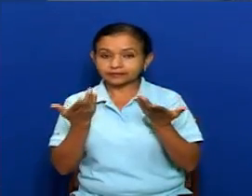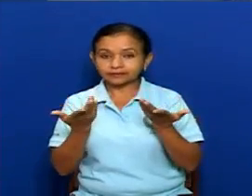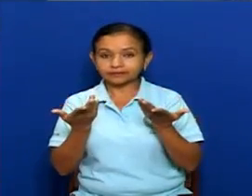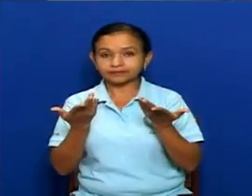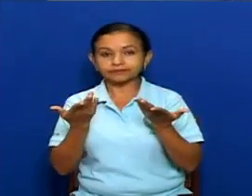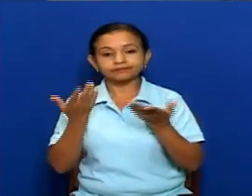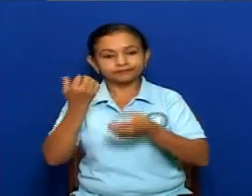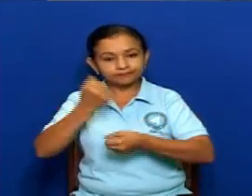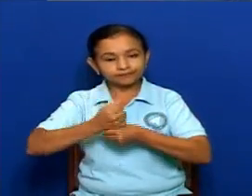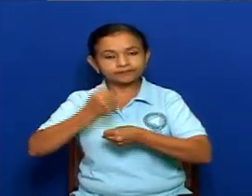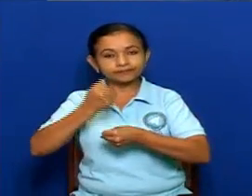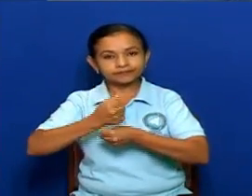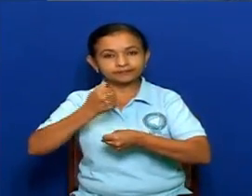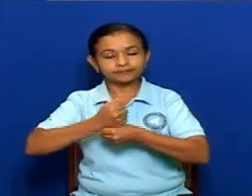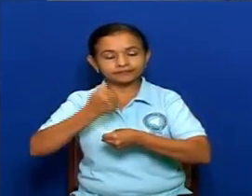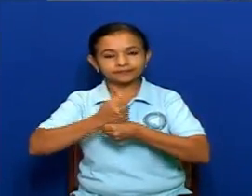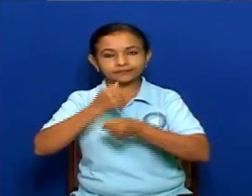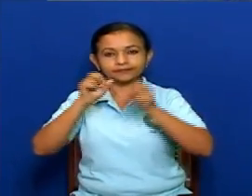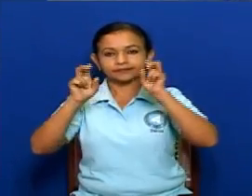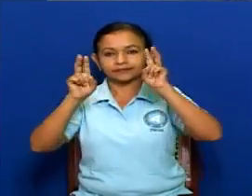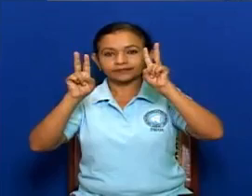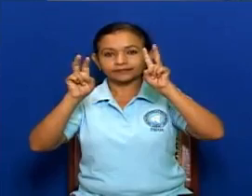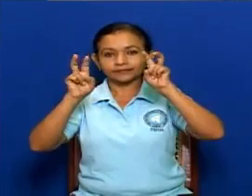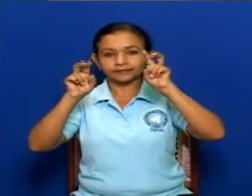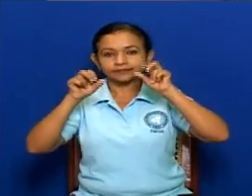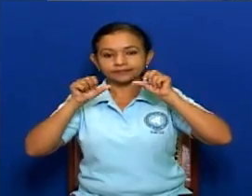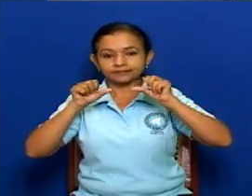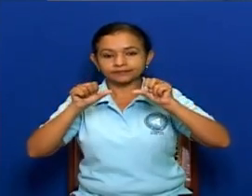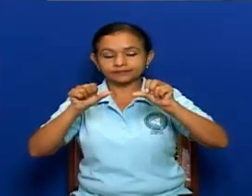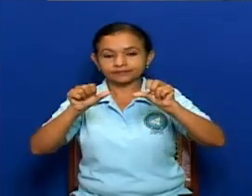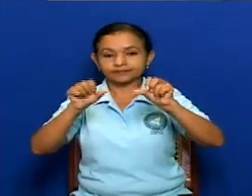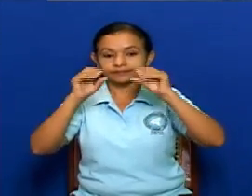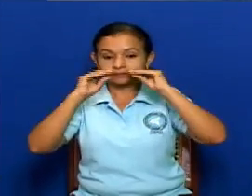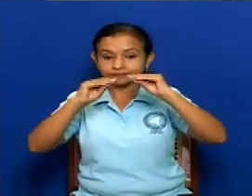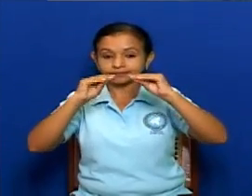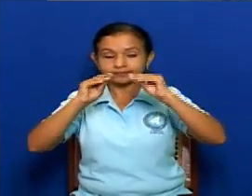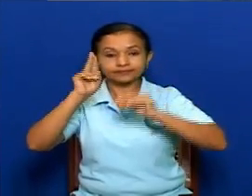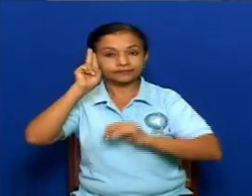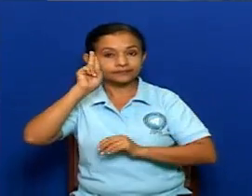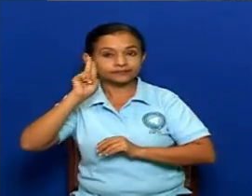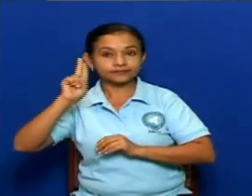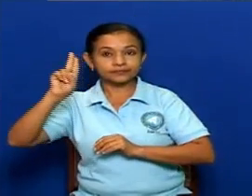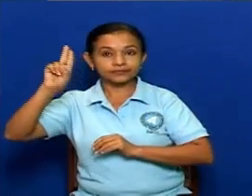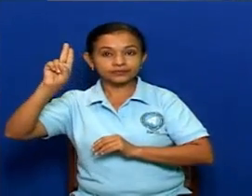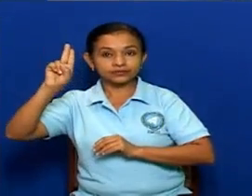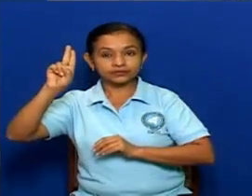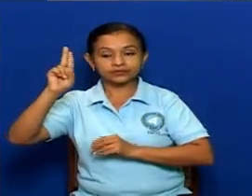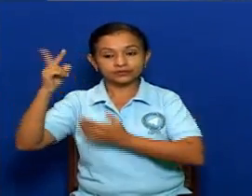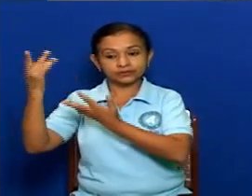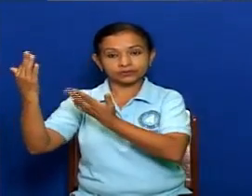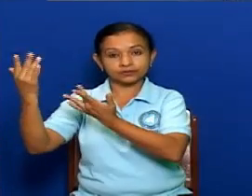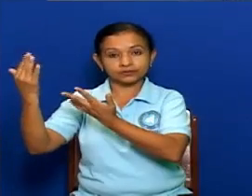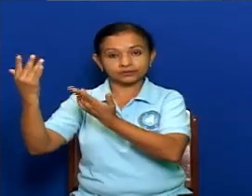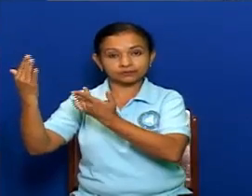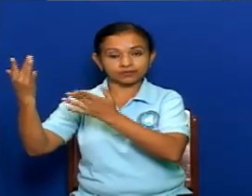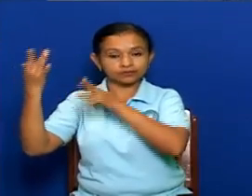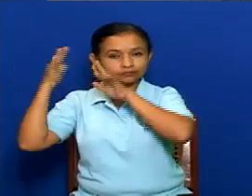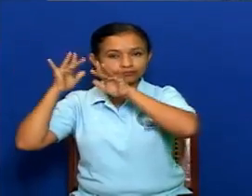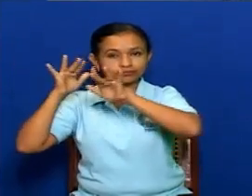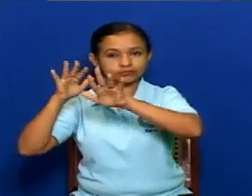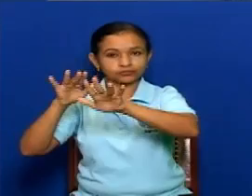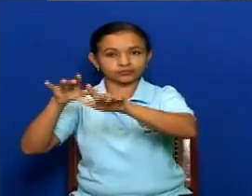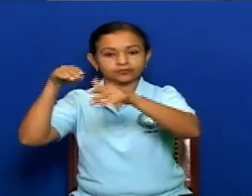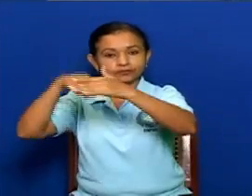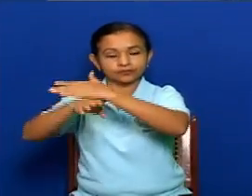vamos trabajando el tema de educación. Las universidades se preparan para recibir a estos hermanos y compañeros